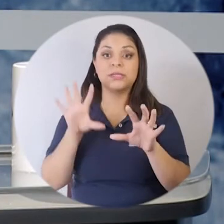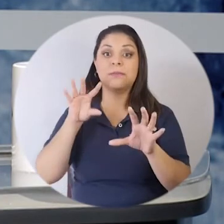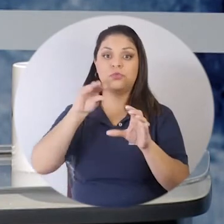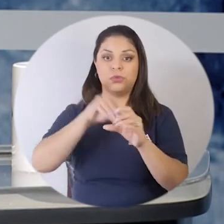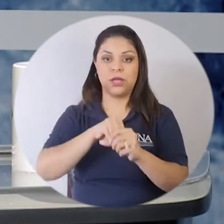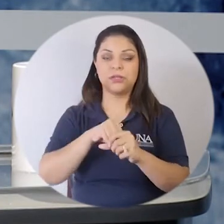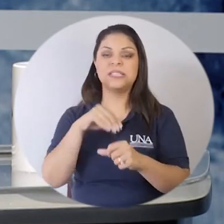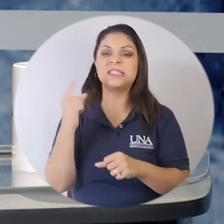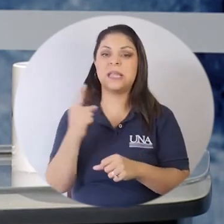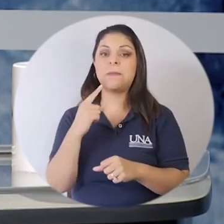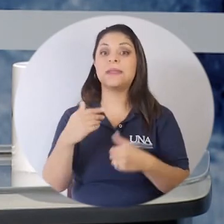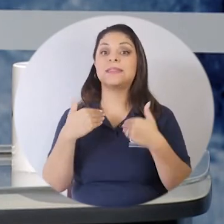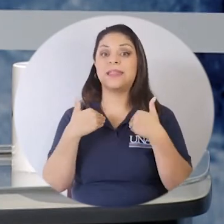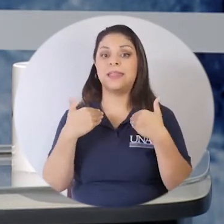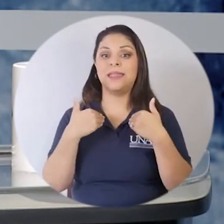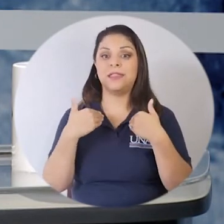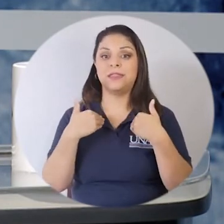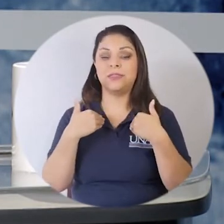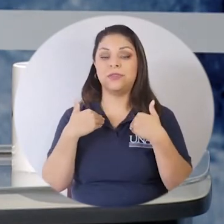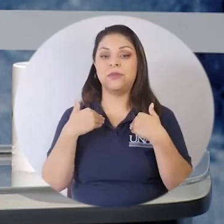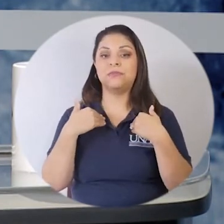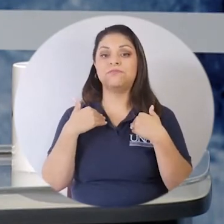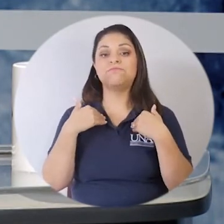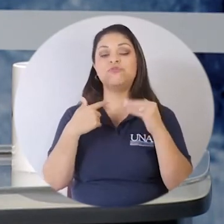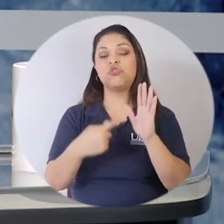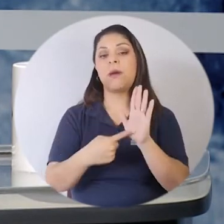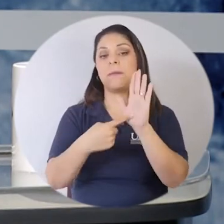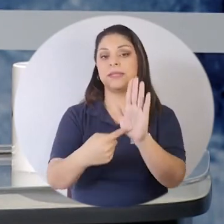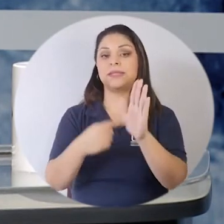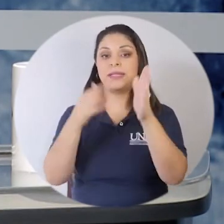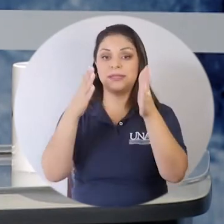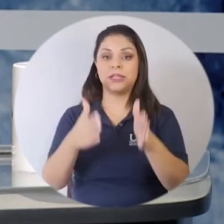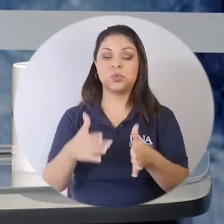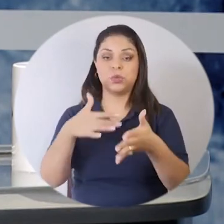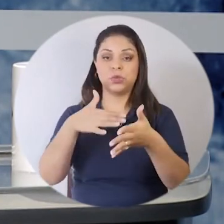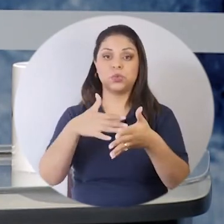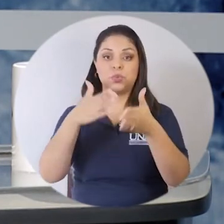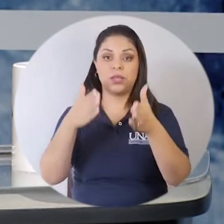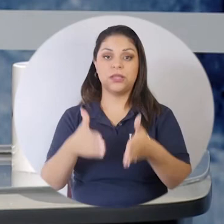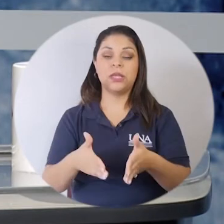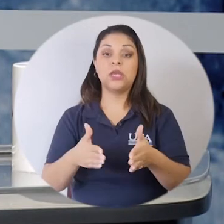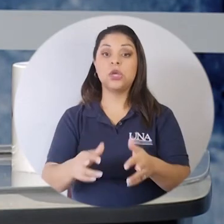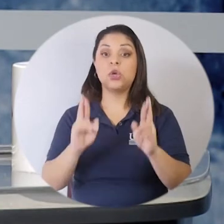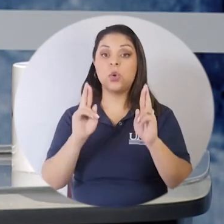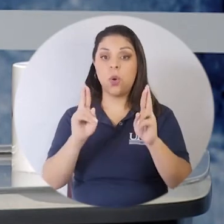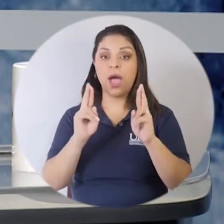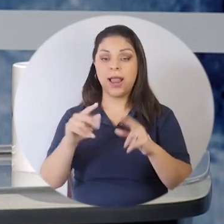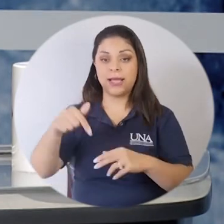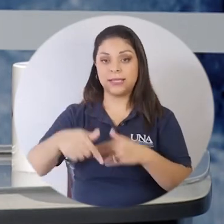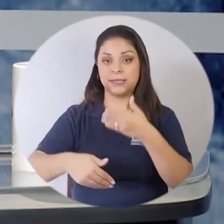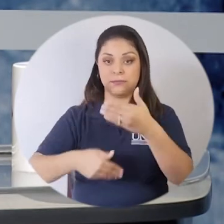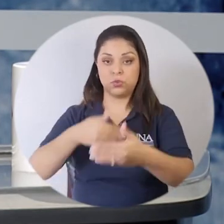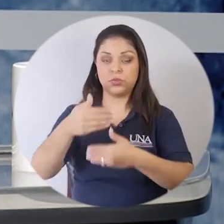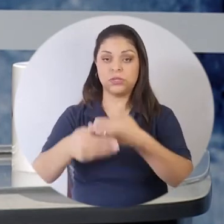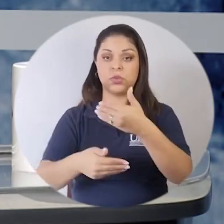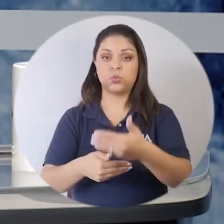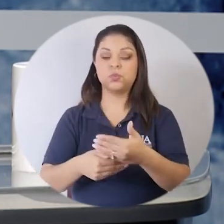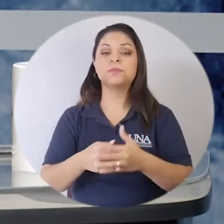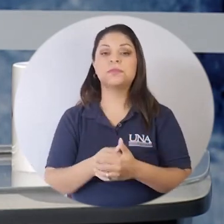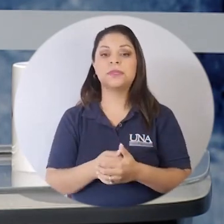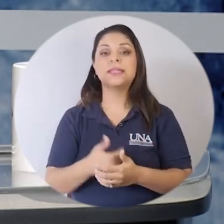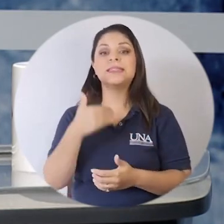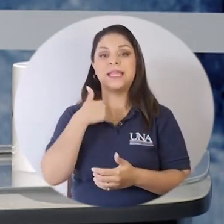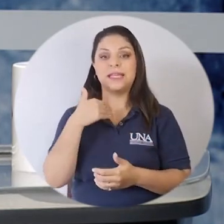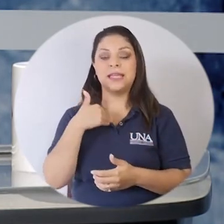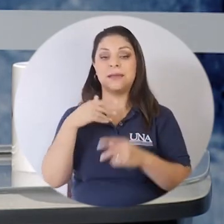involucrados, siempre contando con representación estudiantil y principalmente, ojalá, en este proceso que vamos a realizar